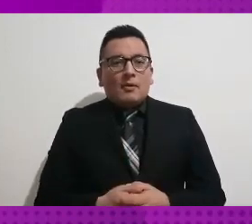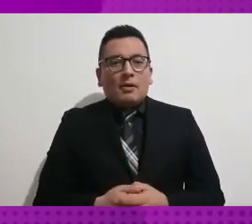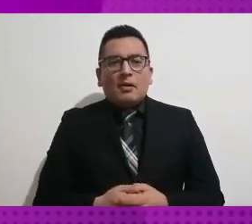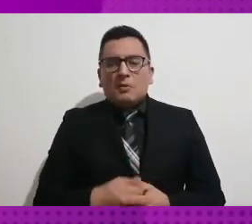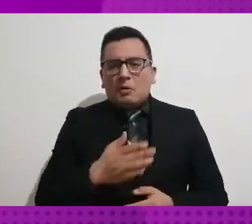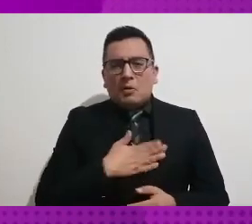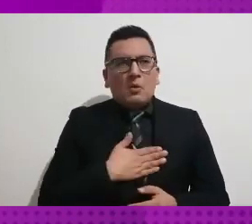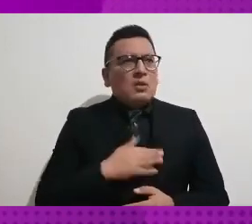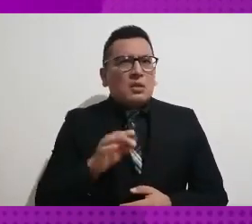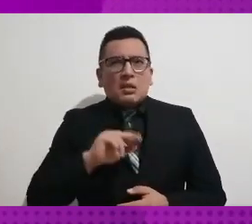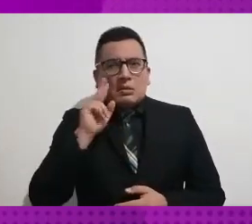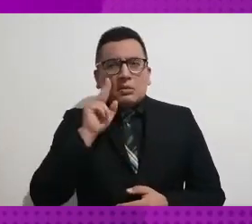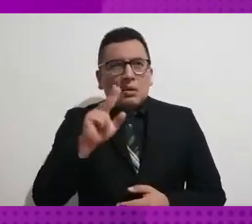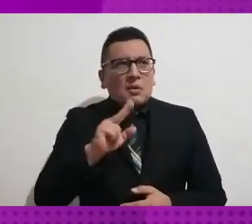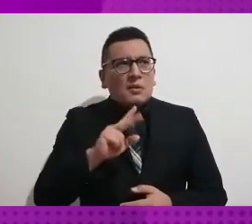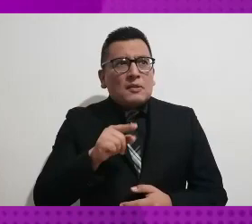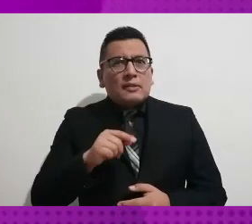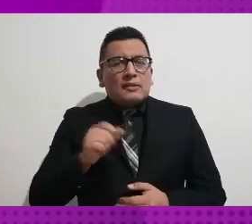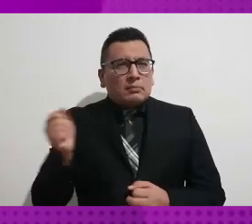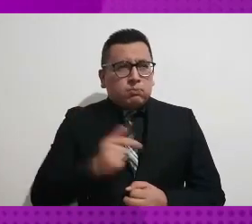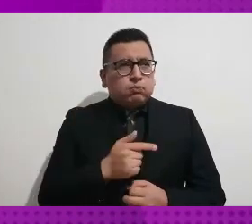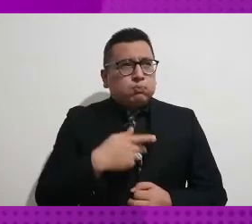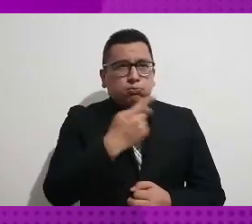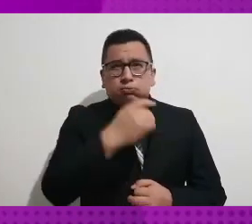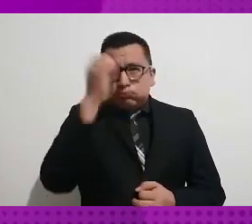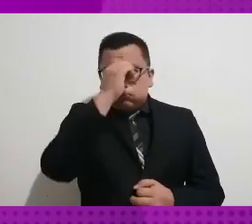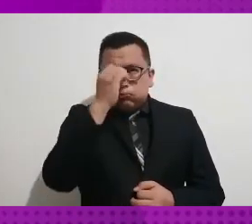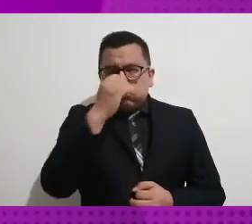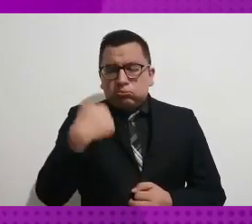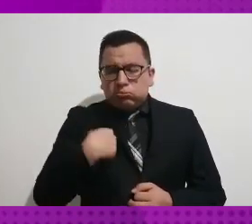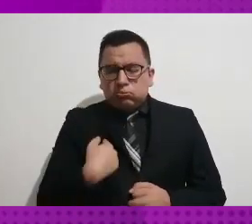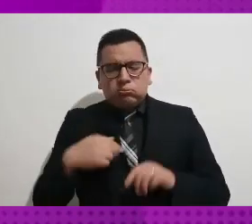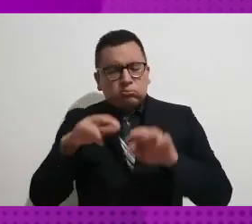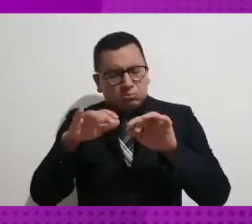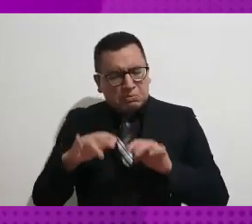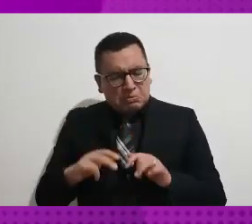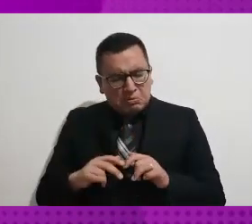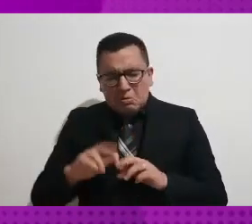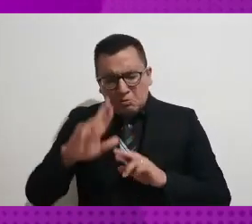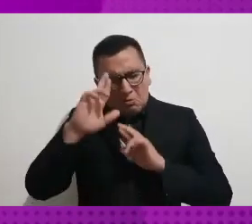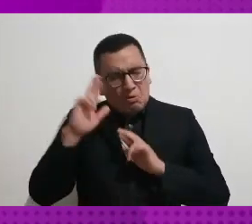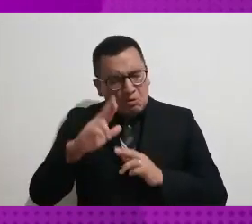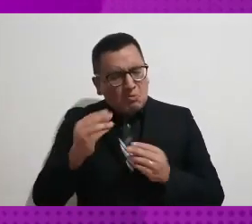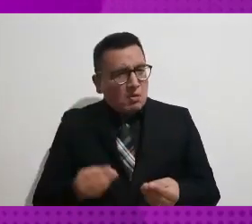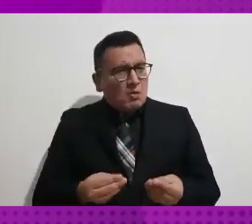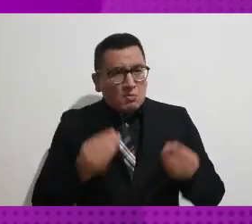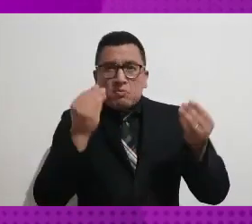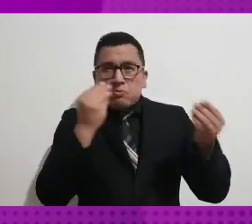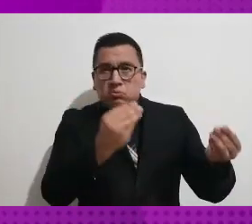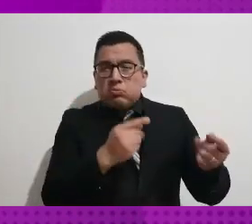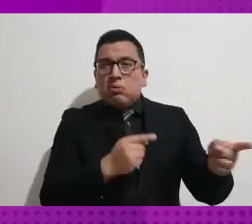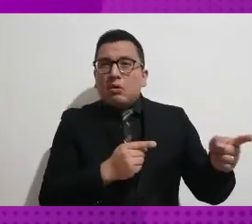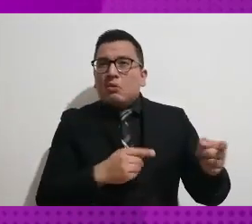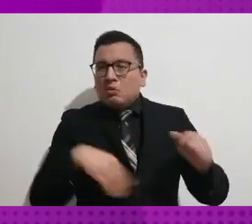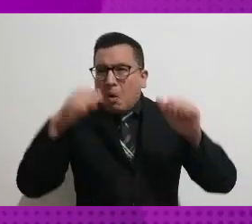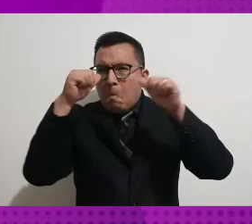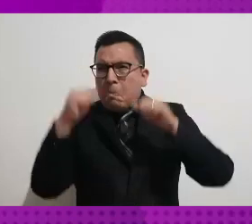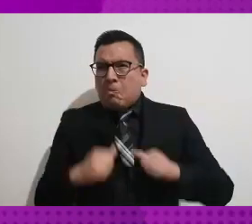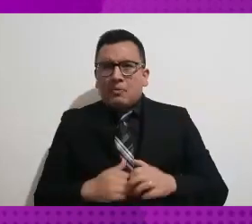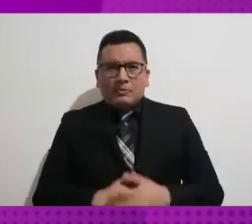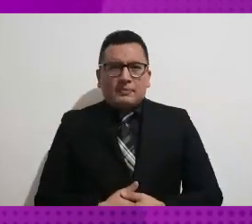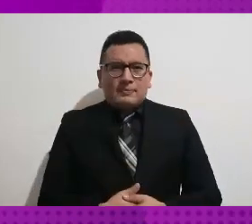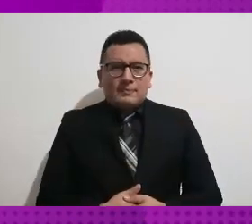manera muy respetuosa, acercarse a las instituciones públicas para que nos puedan escuchar y